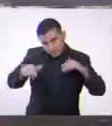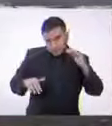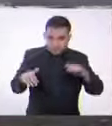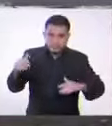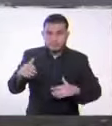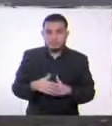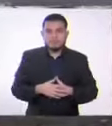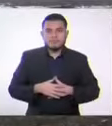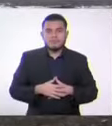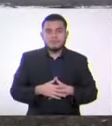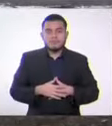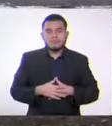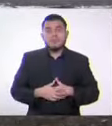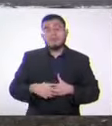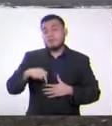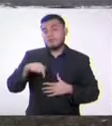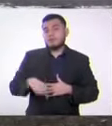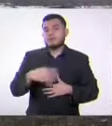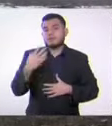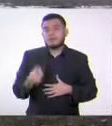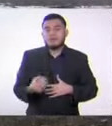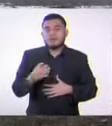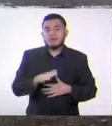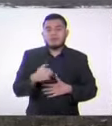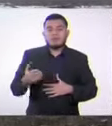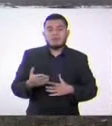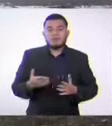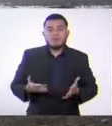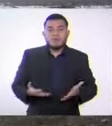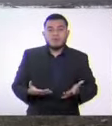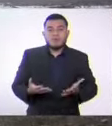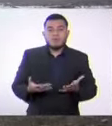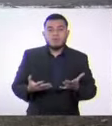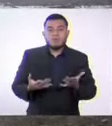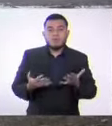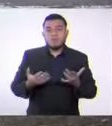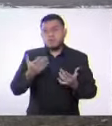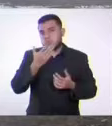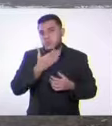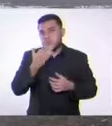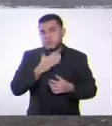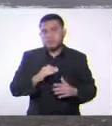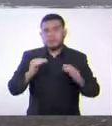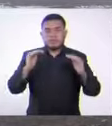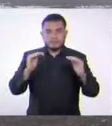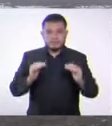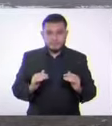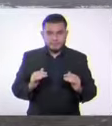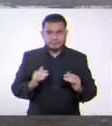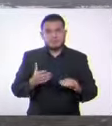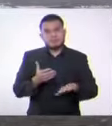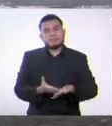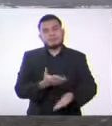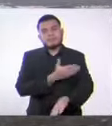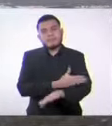En la actualidad, el uso del vapor de agua es menos frecuente que en el